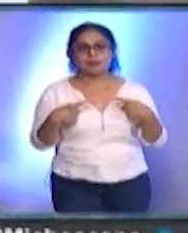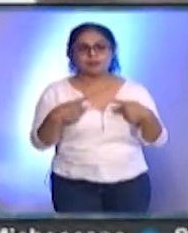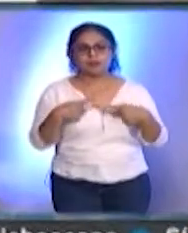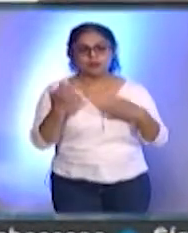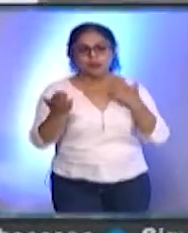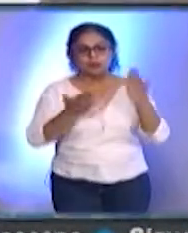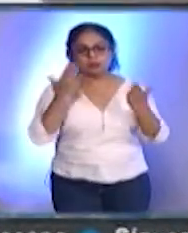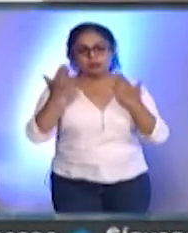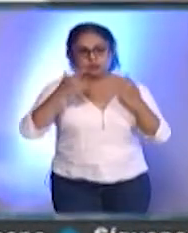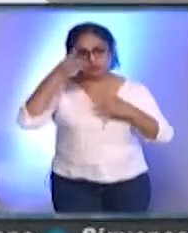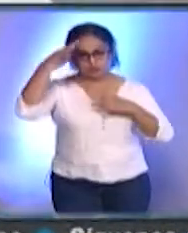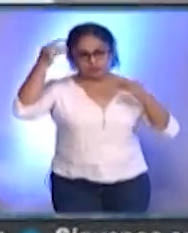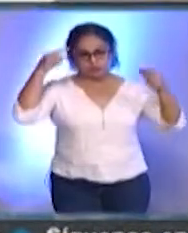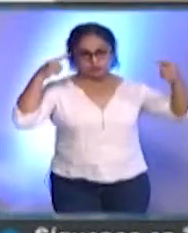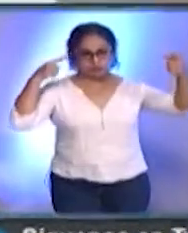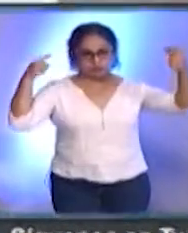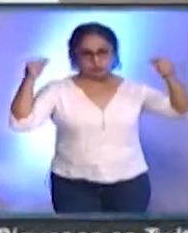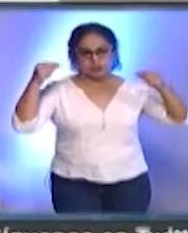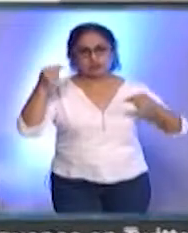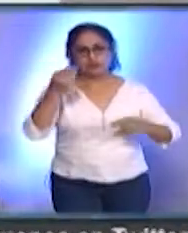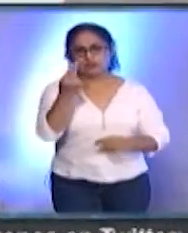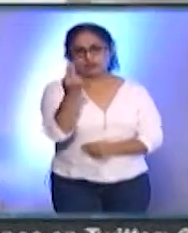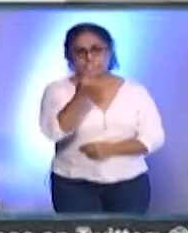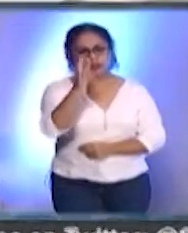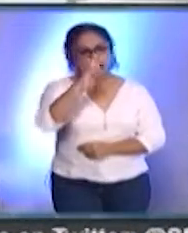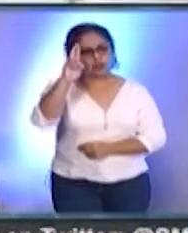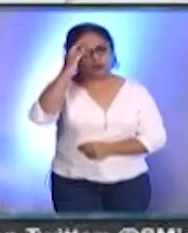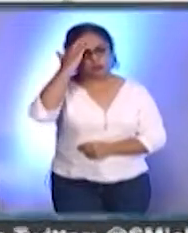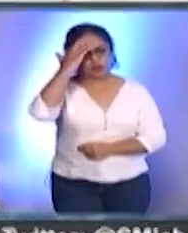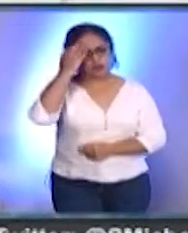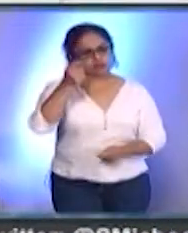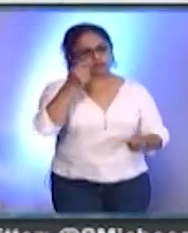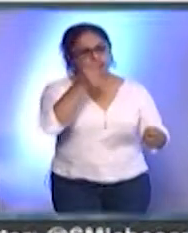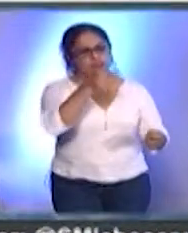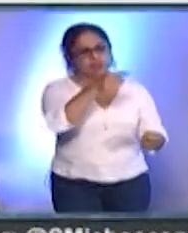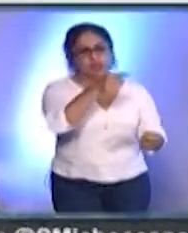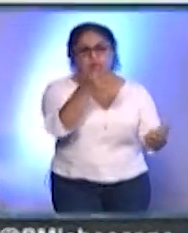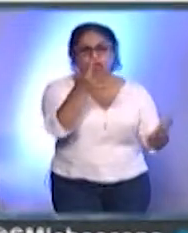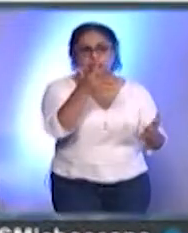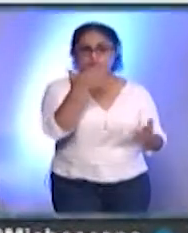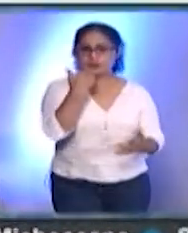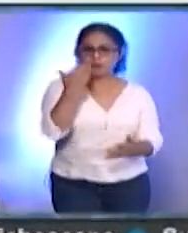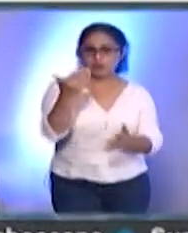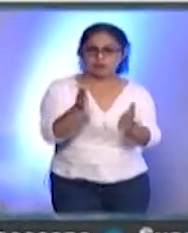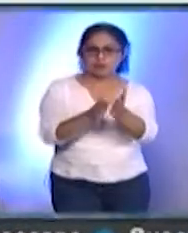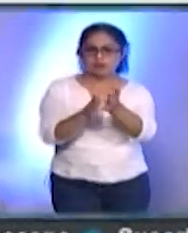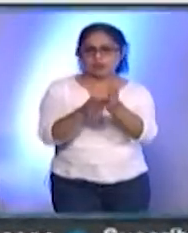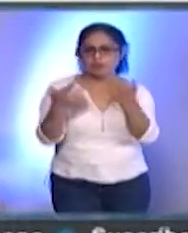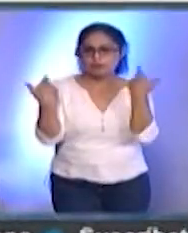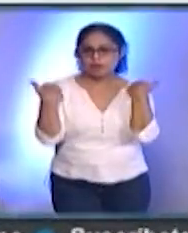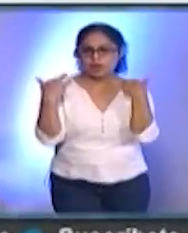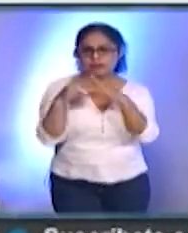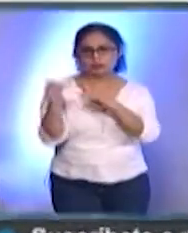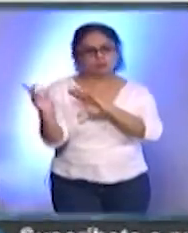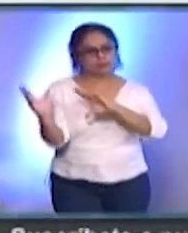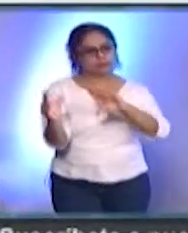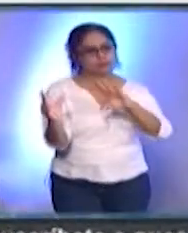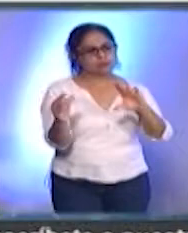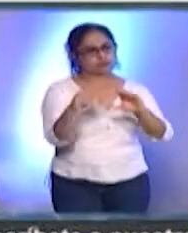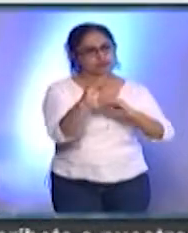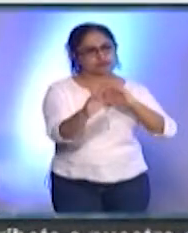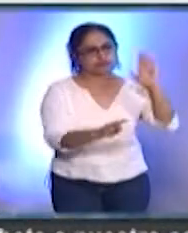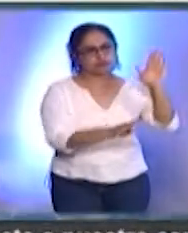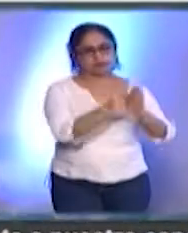facultad hagan patente un reconocimiento a sus profesores, porque al final de cuentas, gracias a sus profesores, fue que